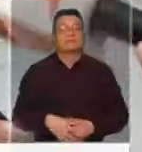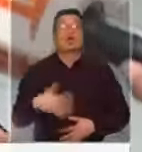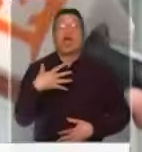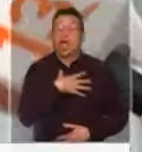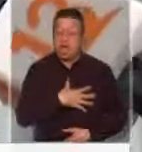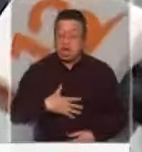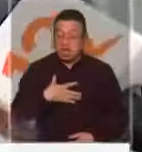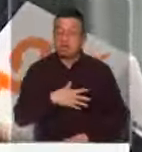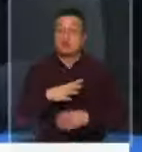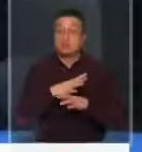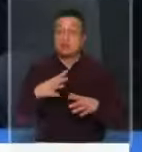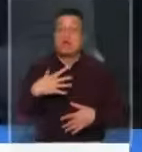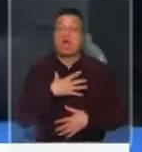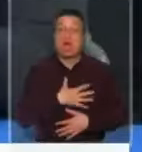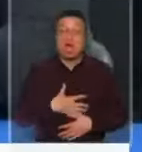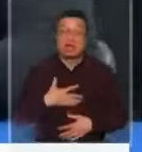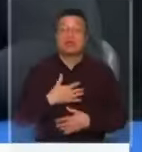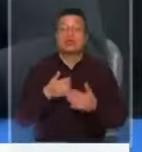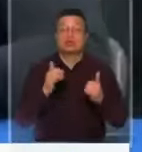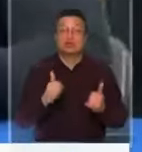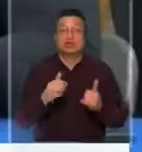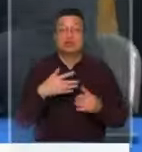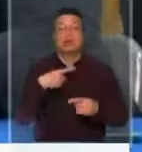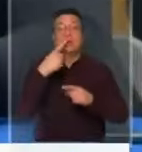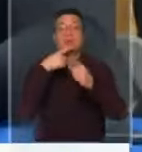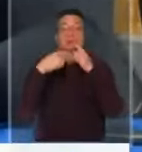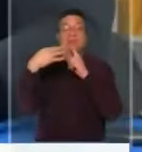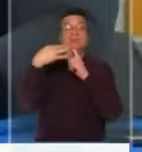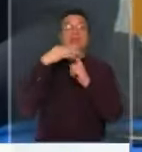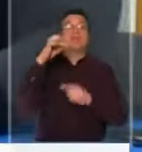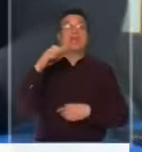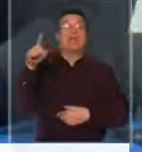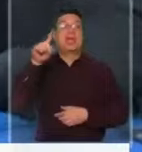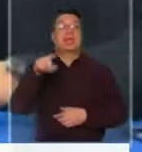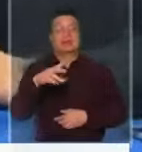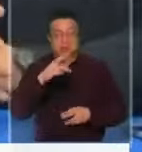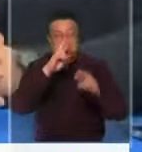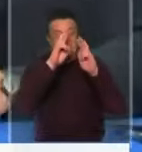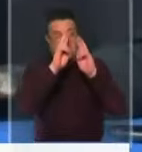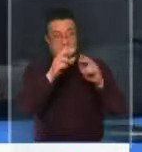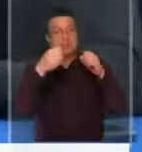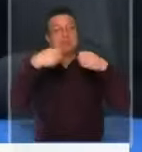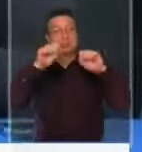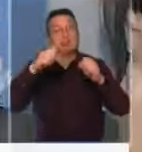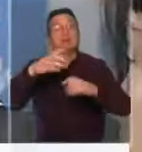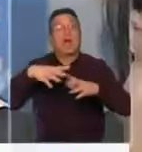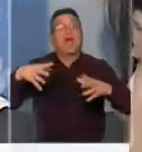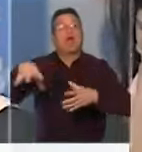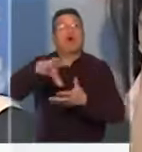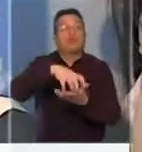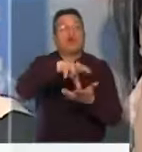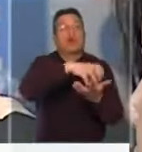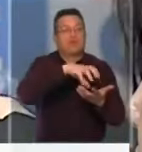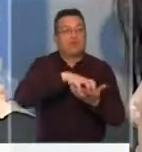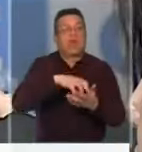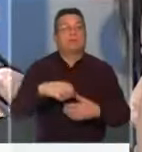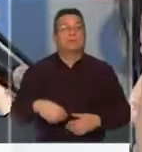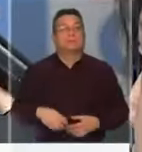Contento, sí, muy contento. Aunque evitaron la autocrítica en el PS, destacaron su victoria en un mayor número de comunas.